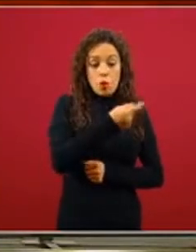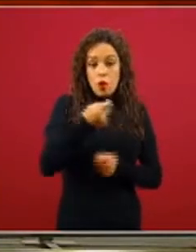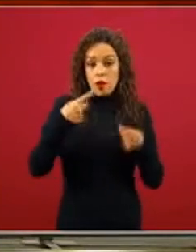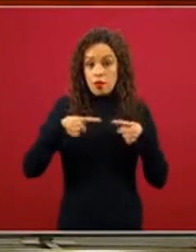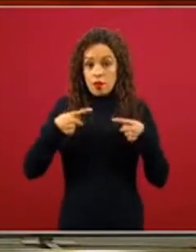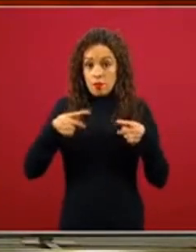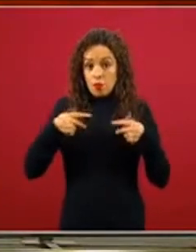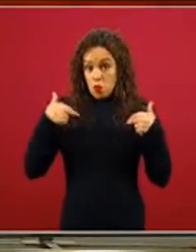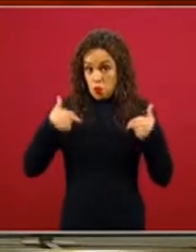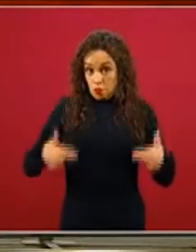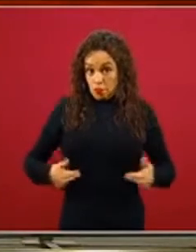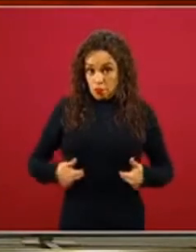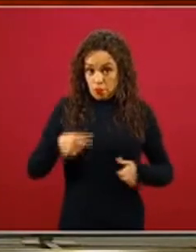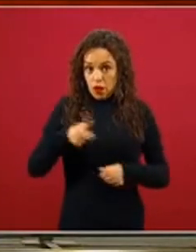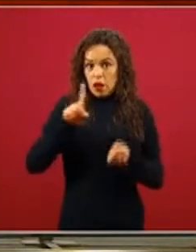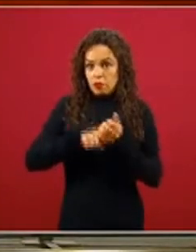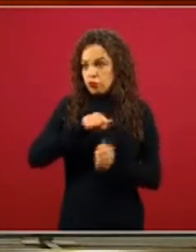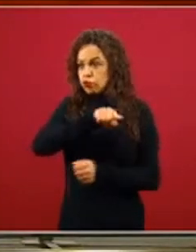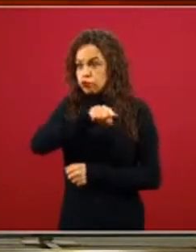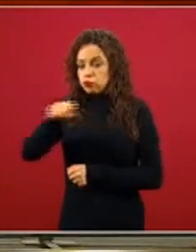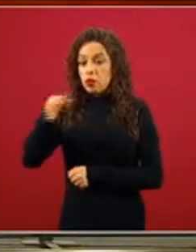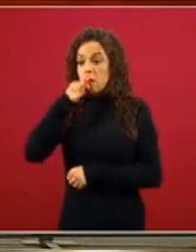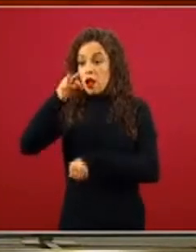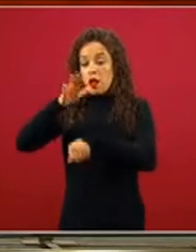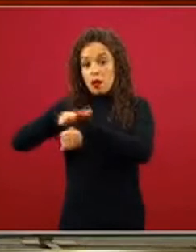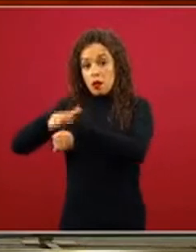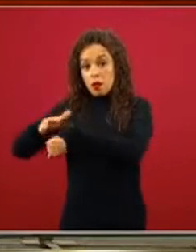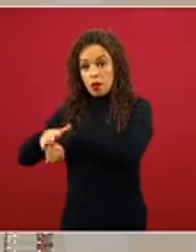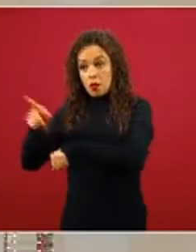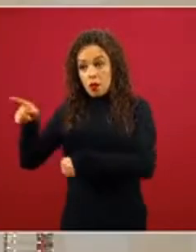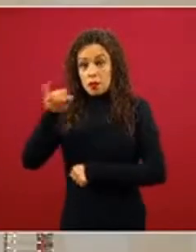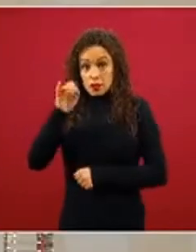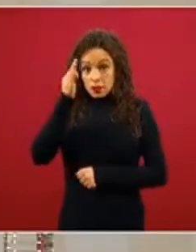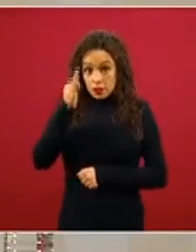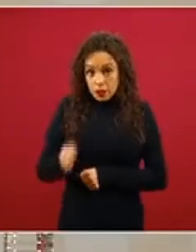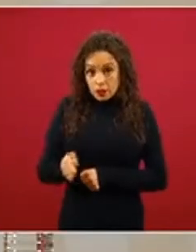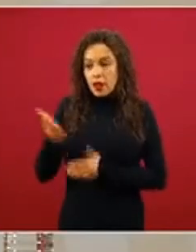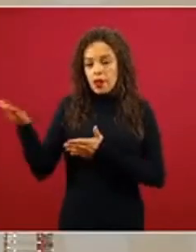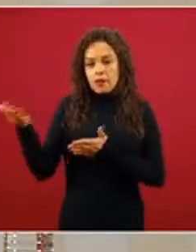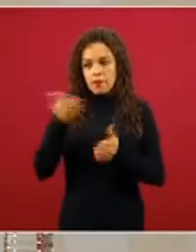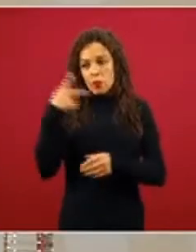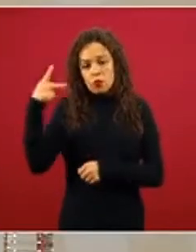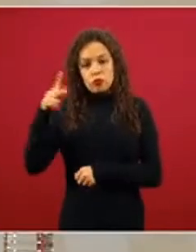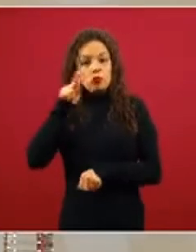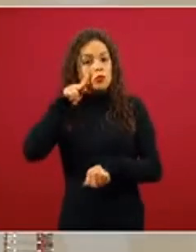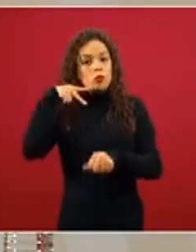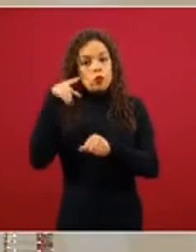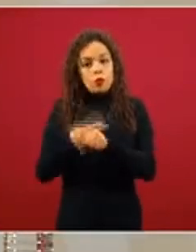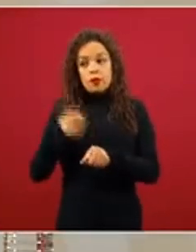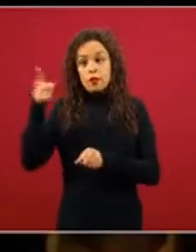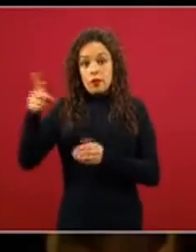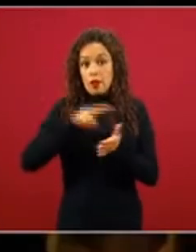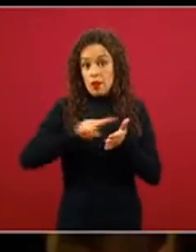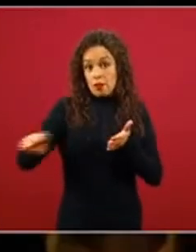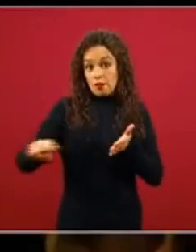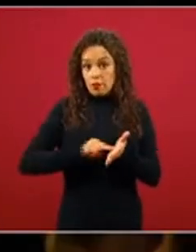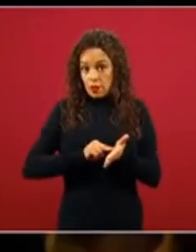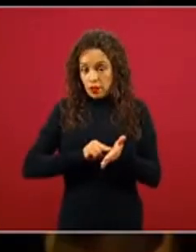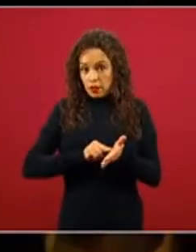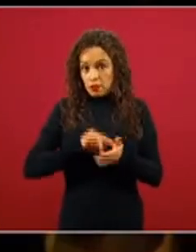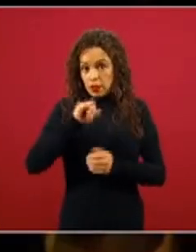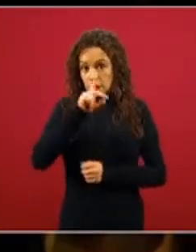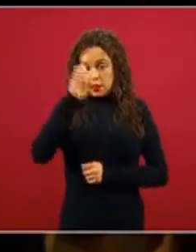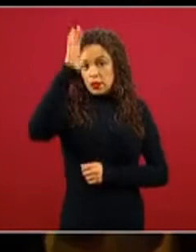ellos voluntarios, donde se advierte con toda claridad y bajo consentimiento que se firma la disposición